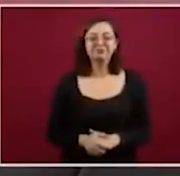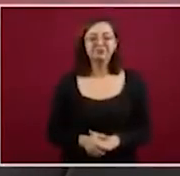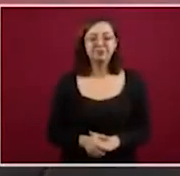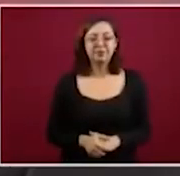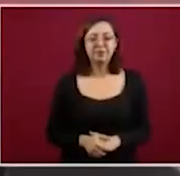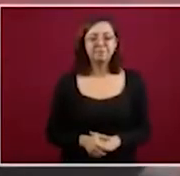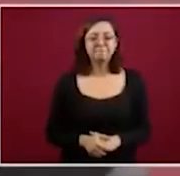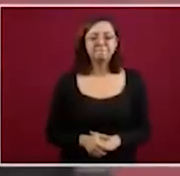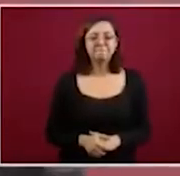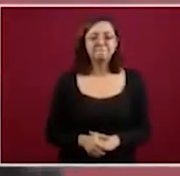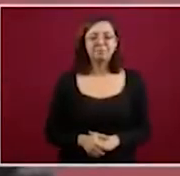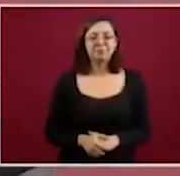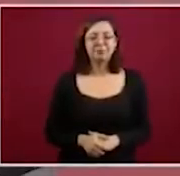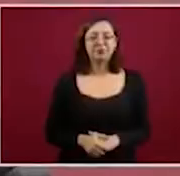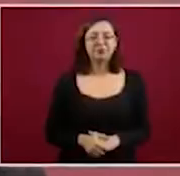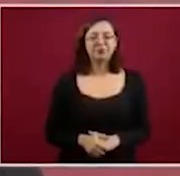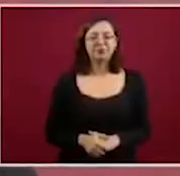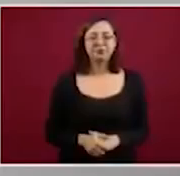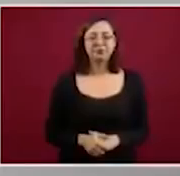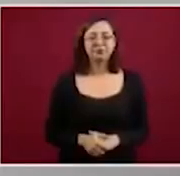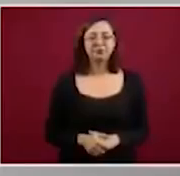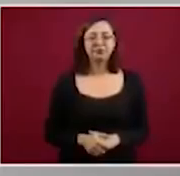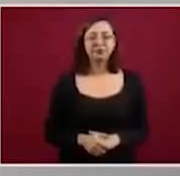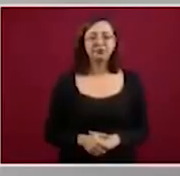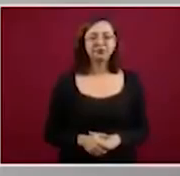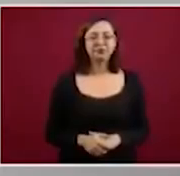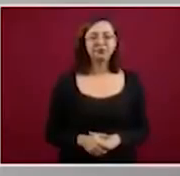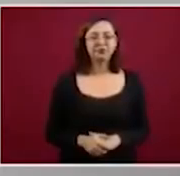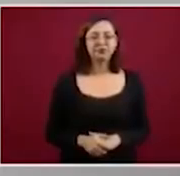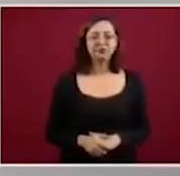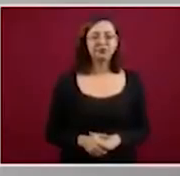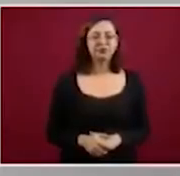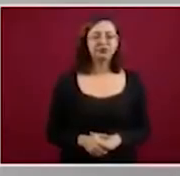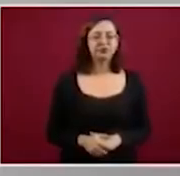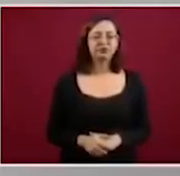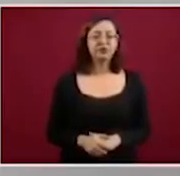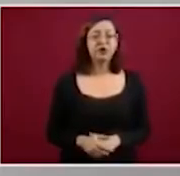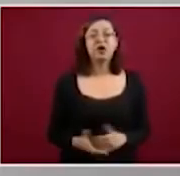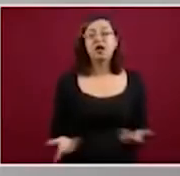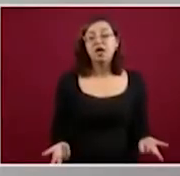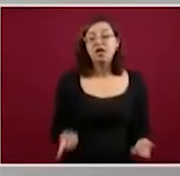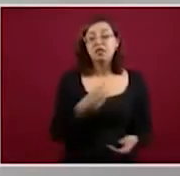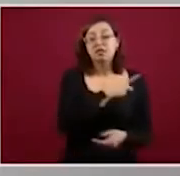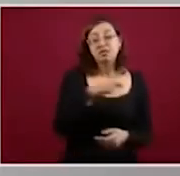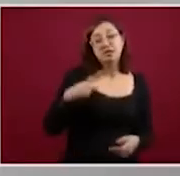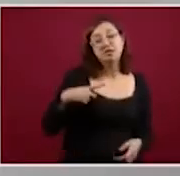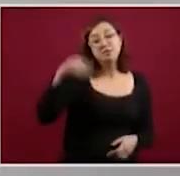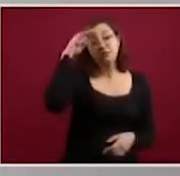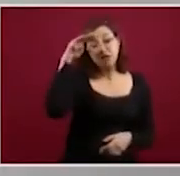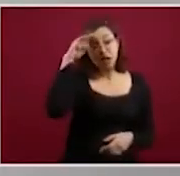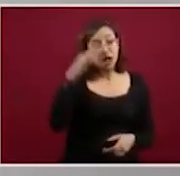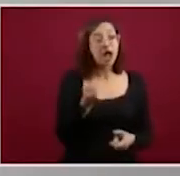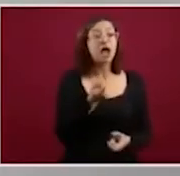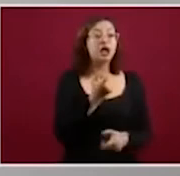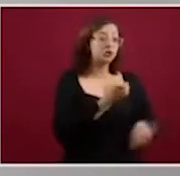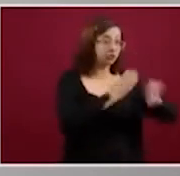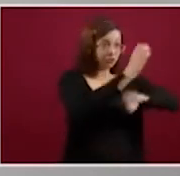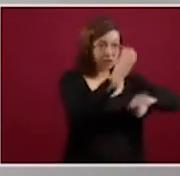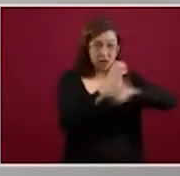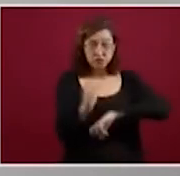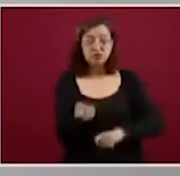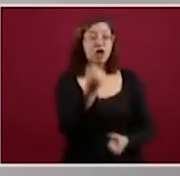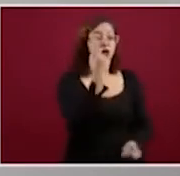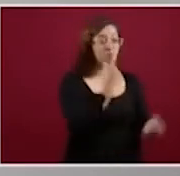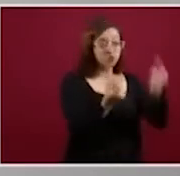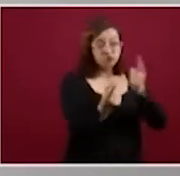se tiene que ver si ya se llevaron a cabo estas privatizaciones en estados